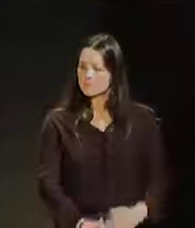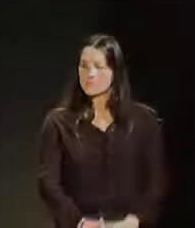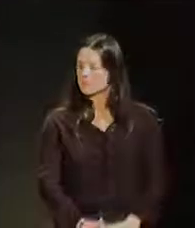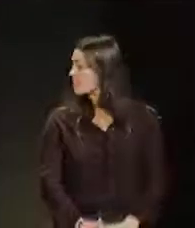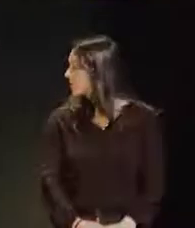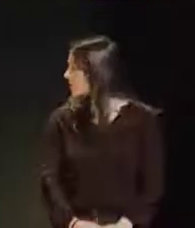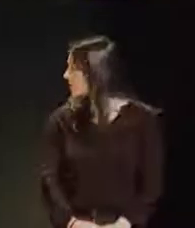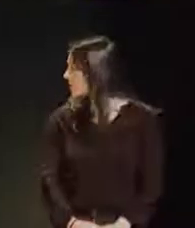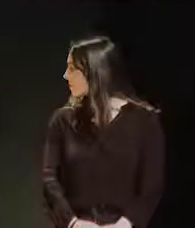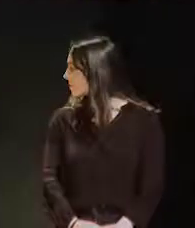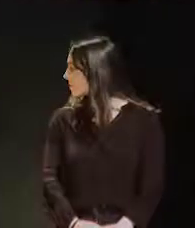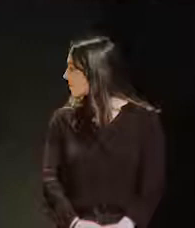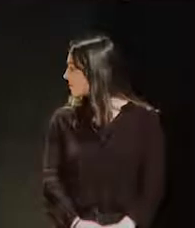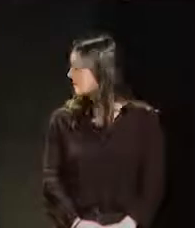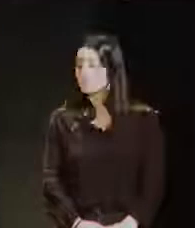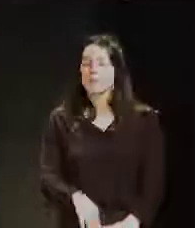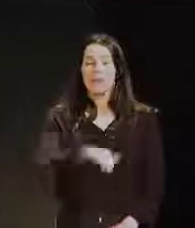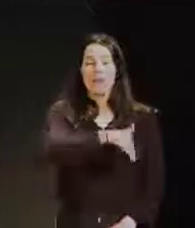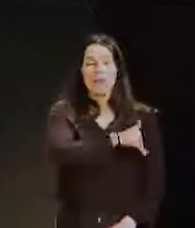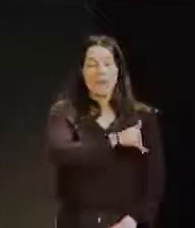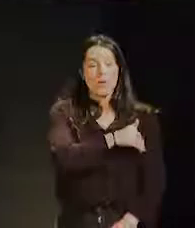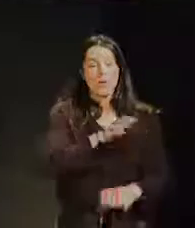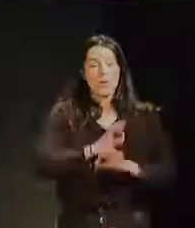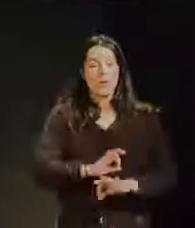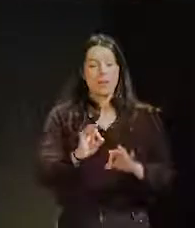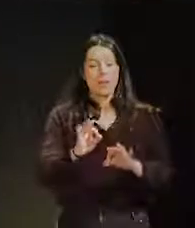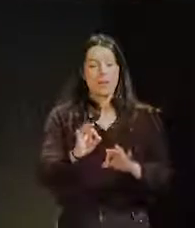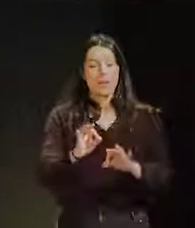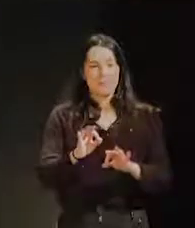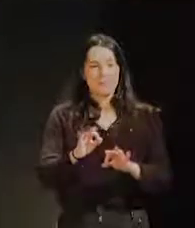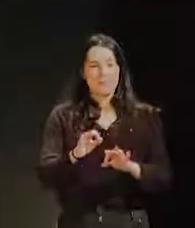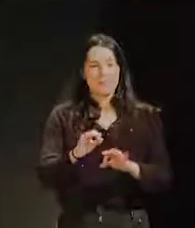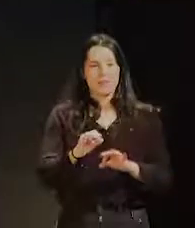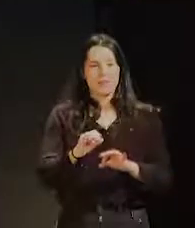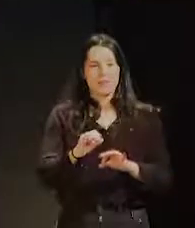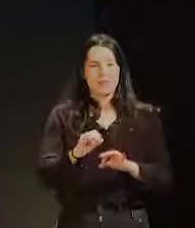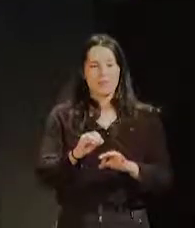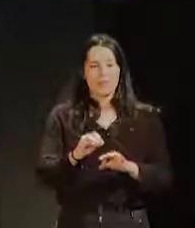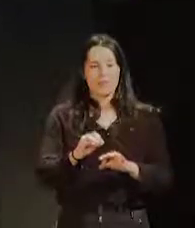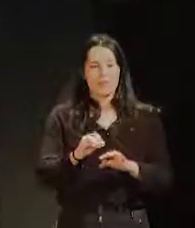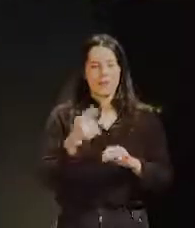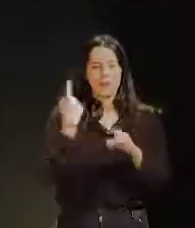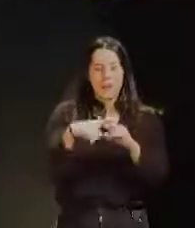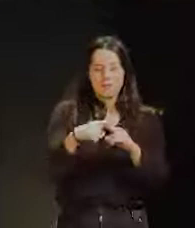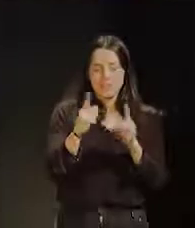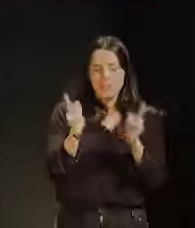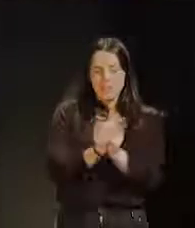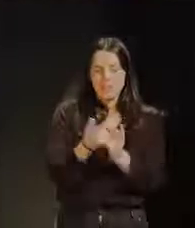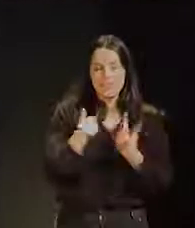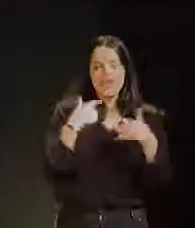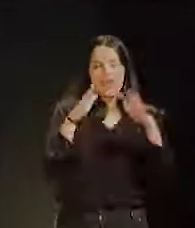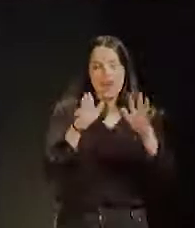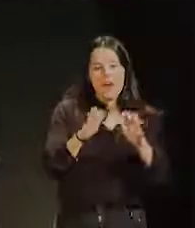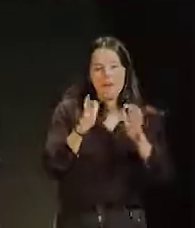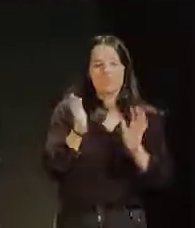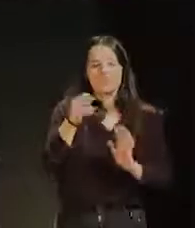Ah, que en la escuela especial me poemas, cosas pequeñita. Entonces